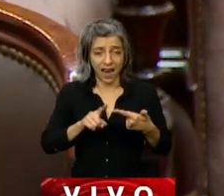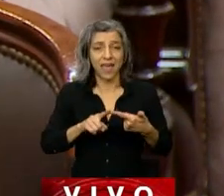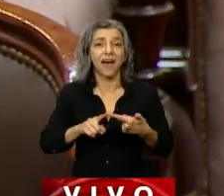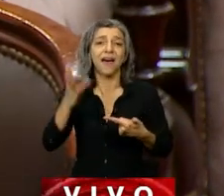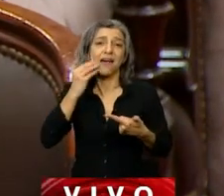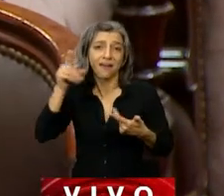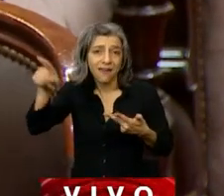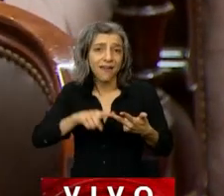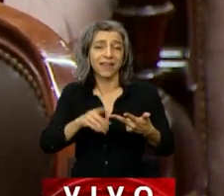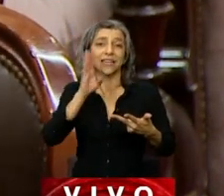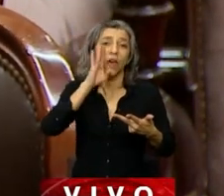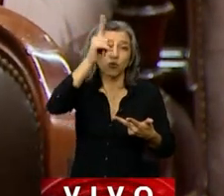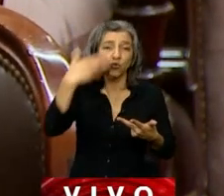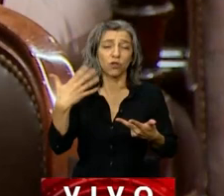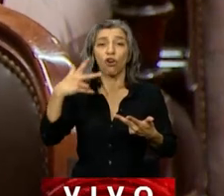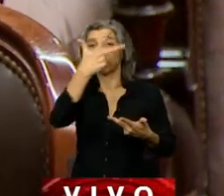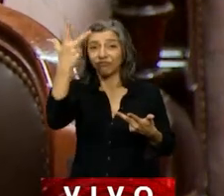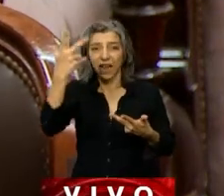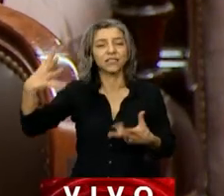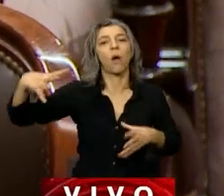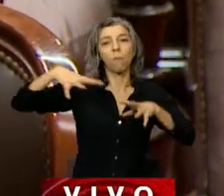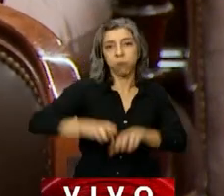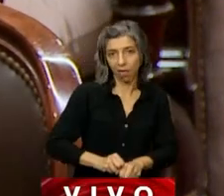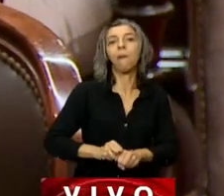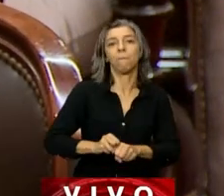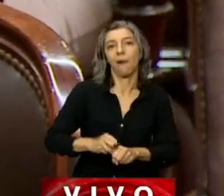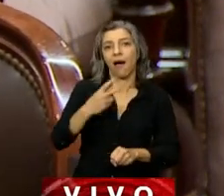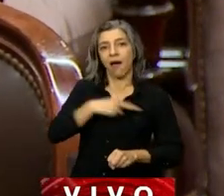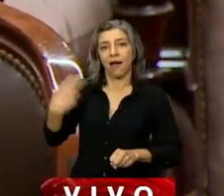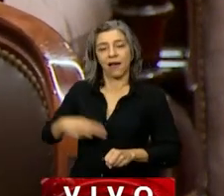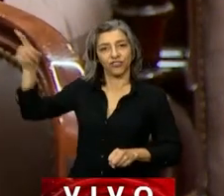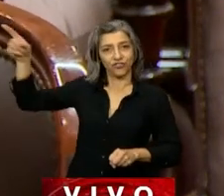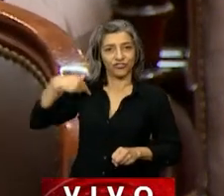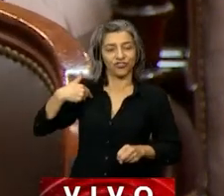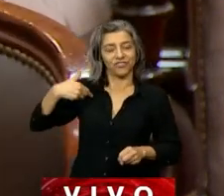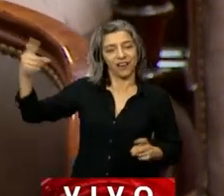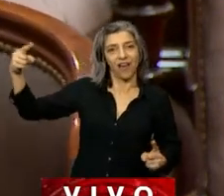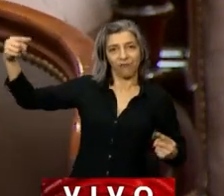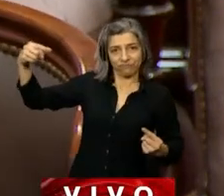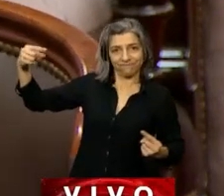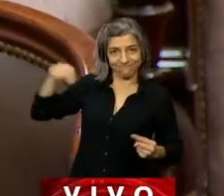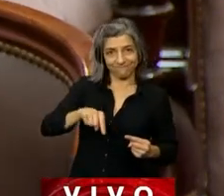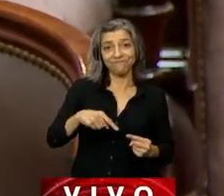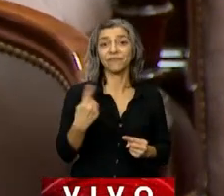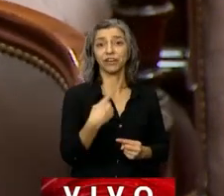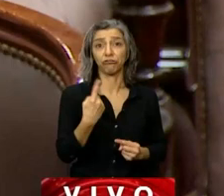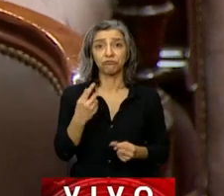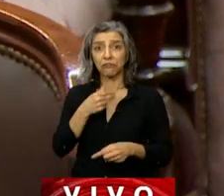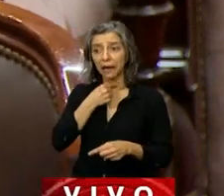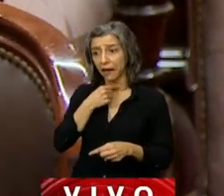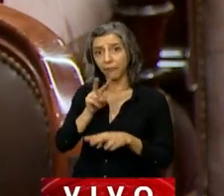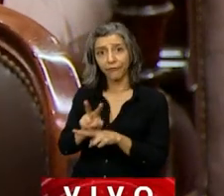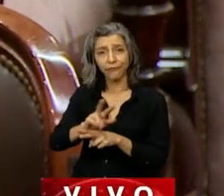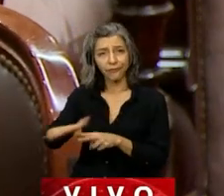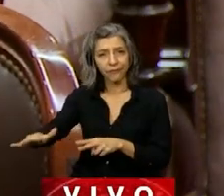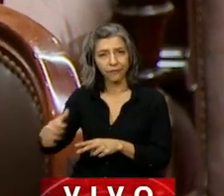Estados Unidos, para la polarización militar con China. En el medio estamos nosotros con esta área marina protegida. De esta manera, lo